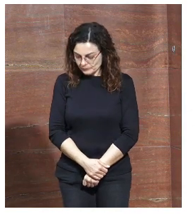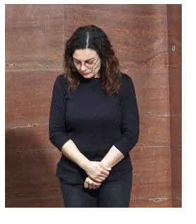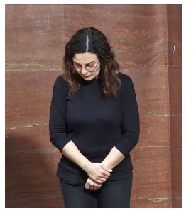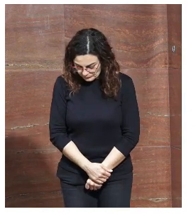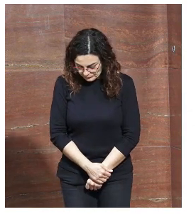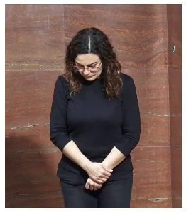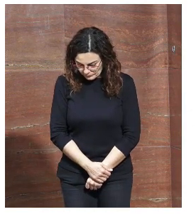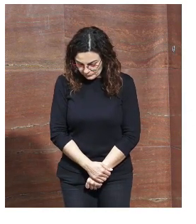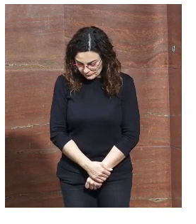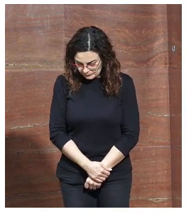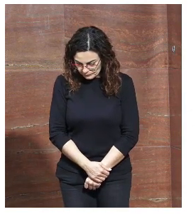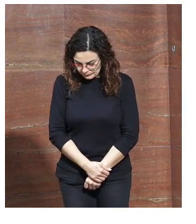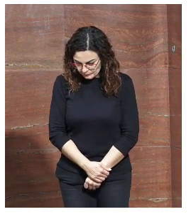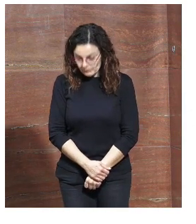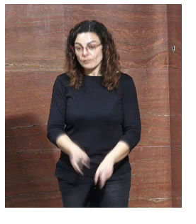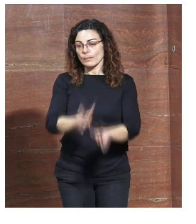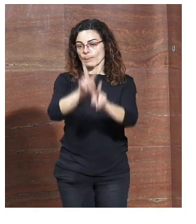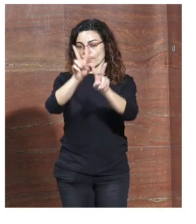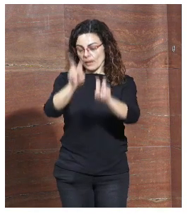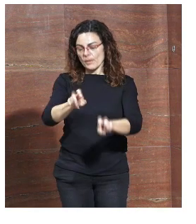Bueno, es un tema difícil.